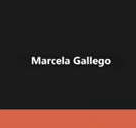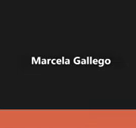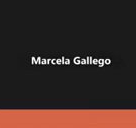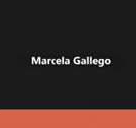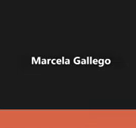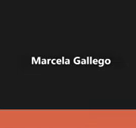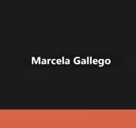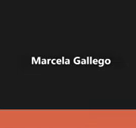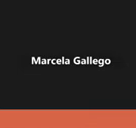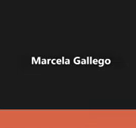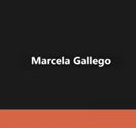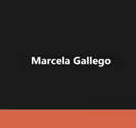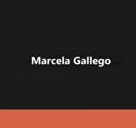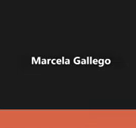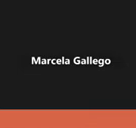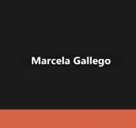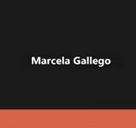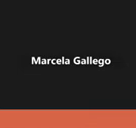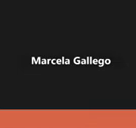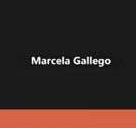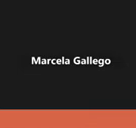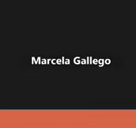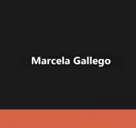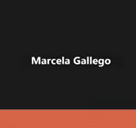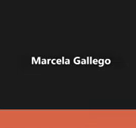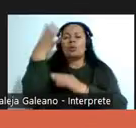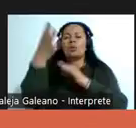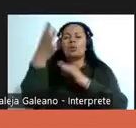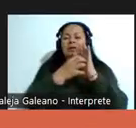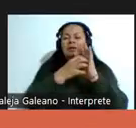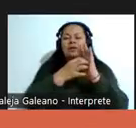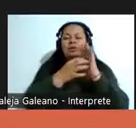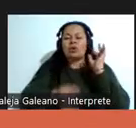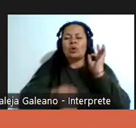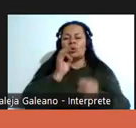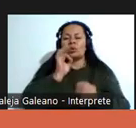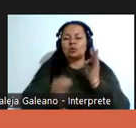Y plásmenlo con un icono que represente esas injusticias.